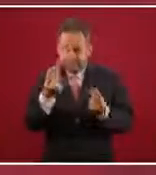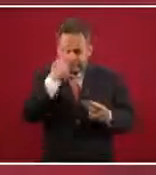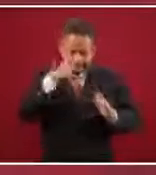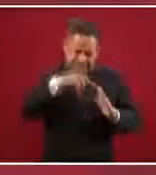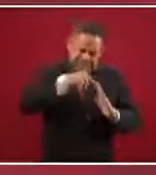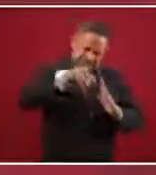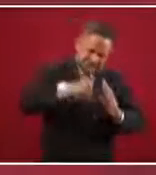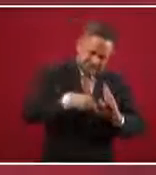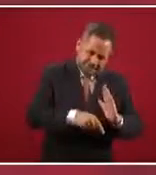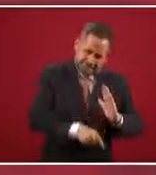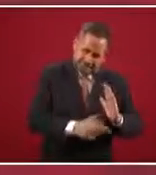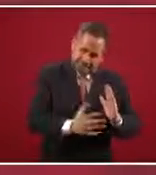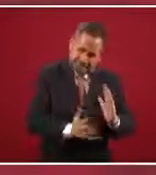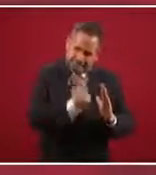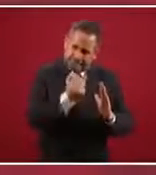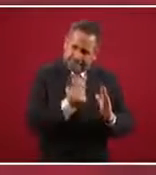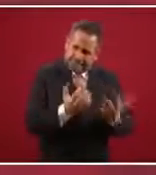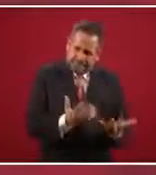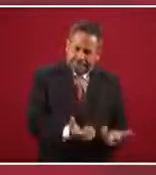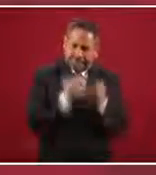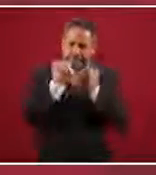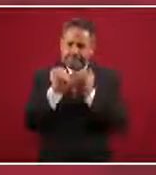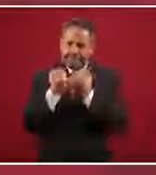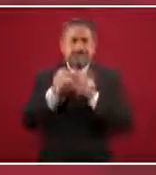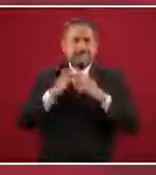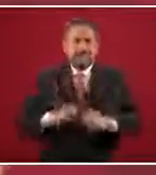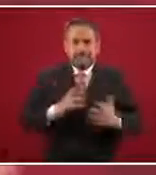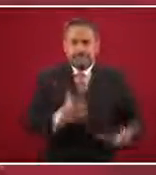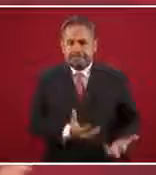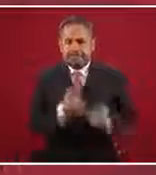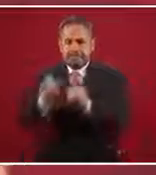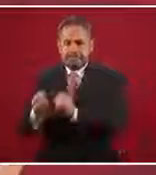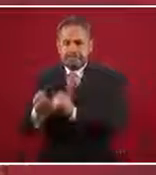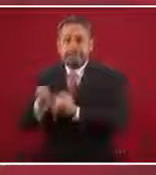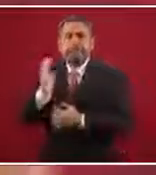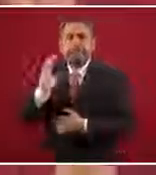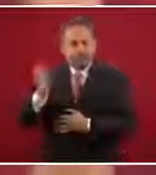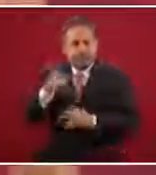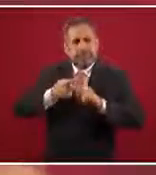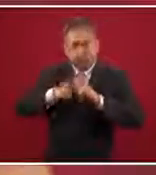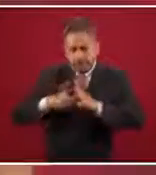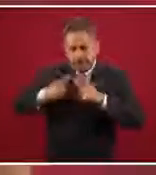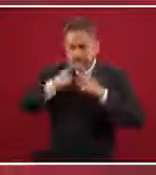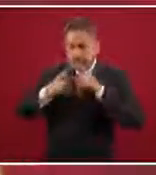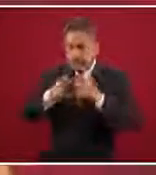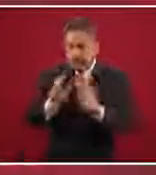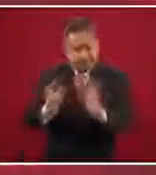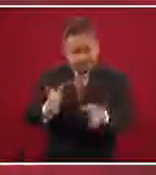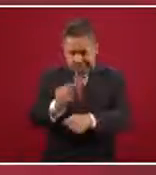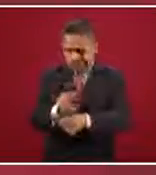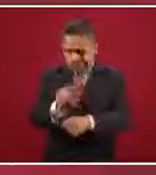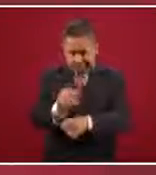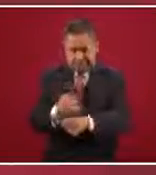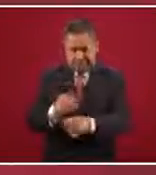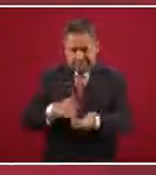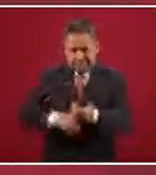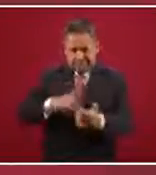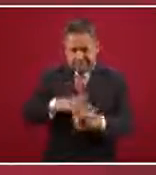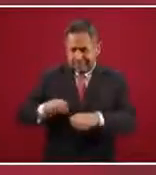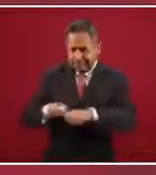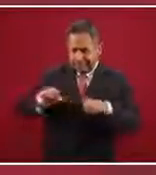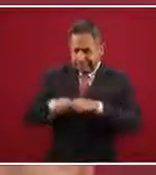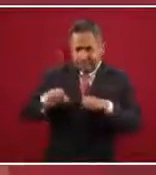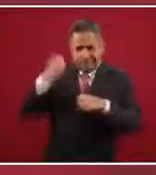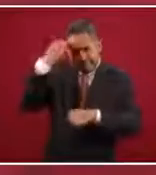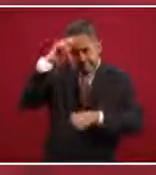comenzar este de inmediato es decir ya iniciamos con los trabajos ya hoy se encuentra un equipo